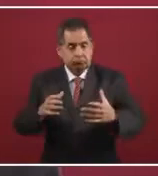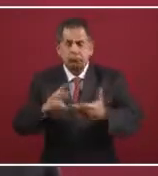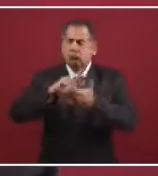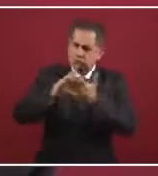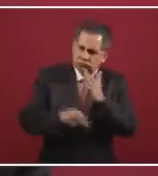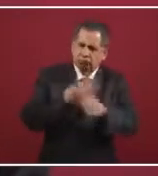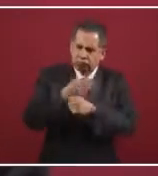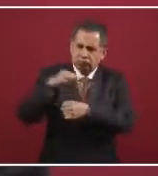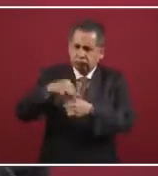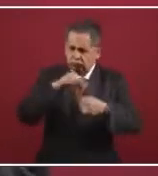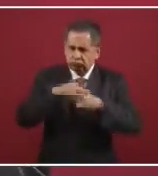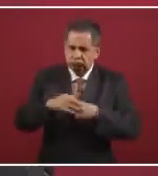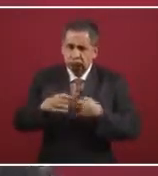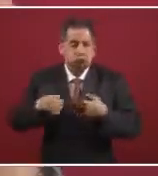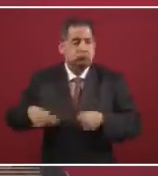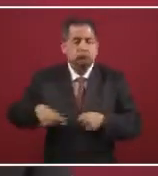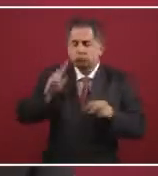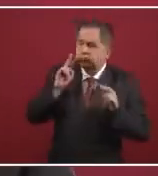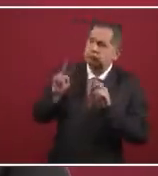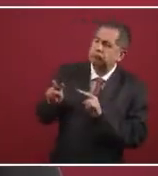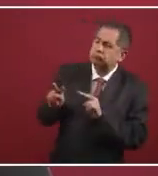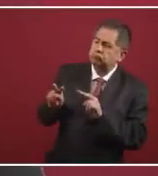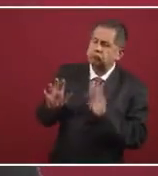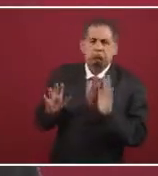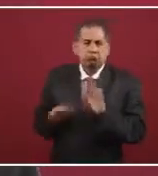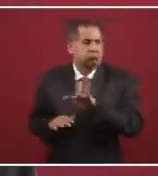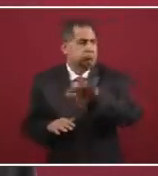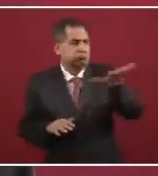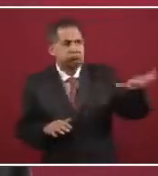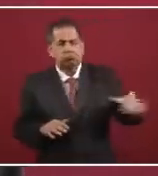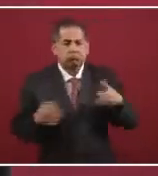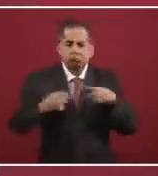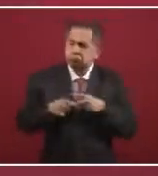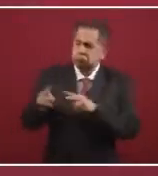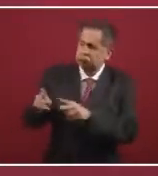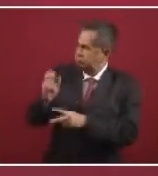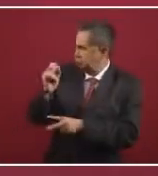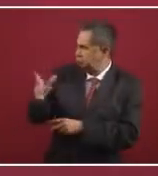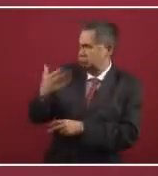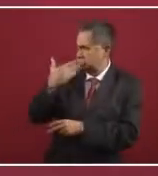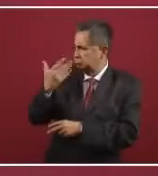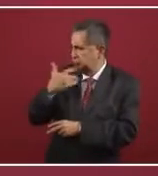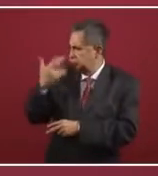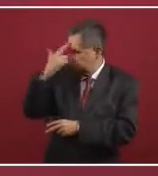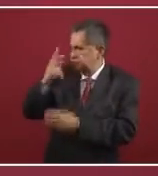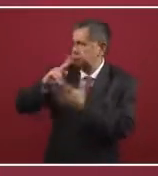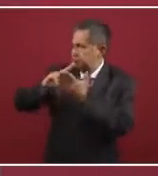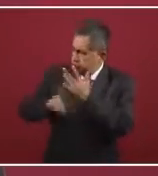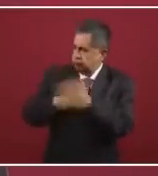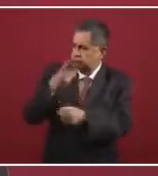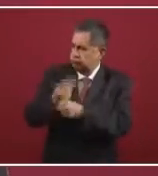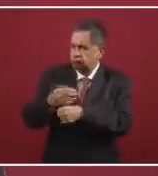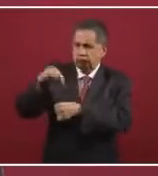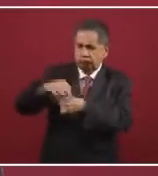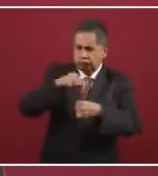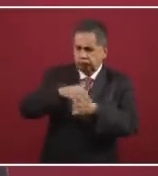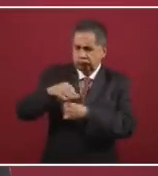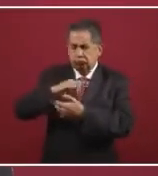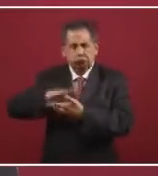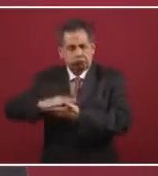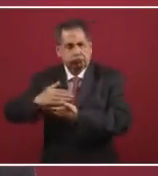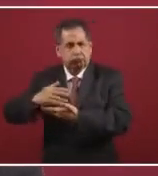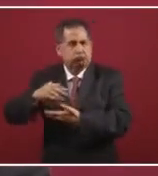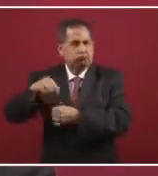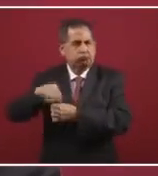bien, como supongo yo la mayor parte de la opinión pública, a fin de resolver por vía de unas elecciones